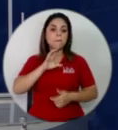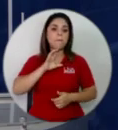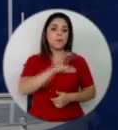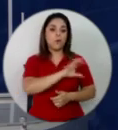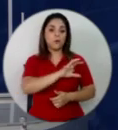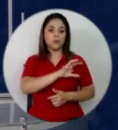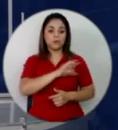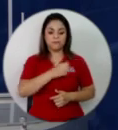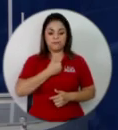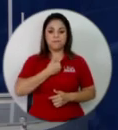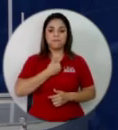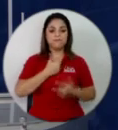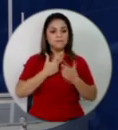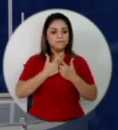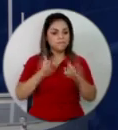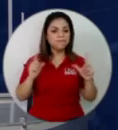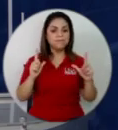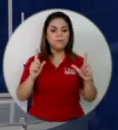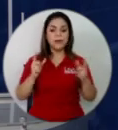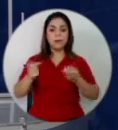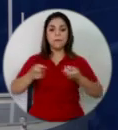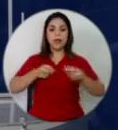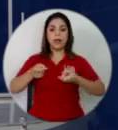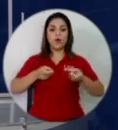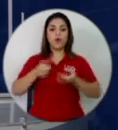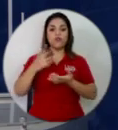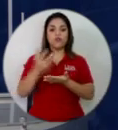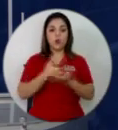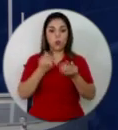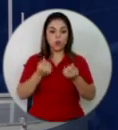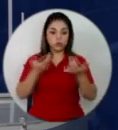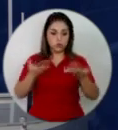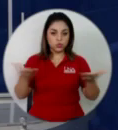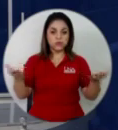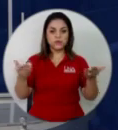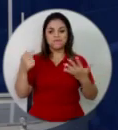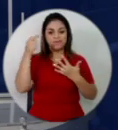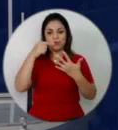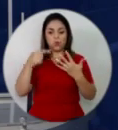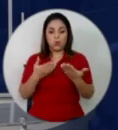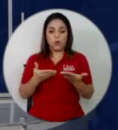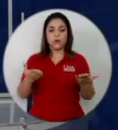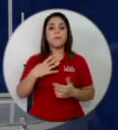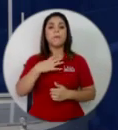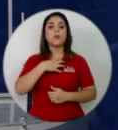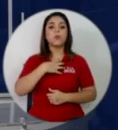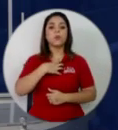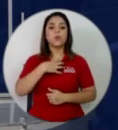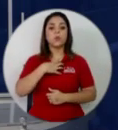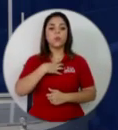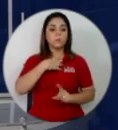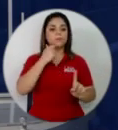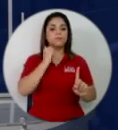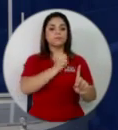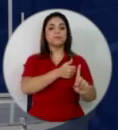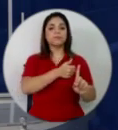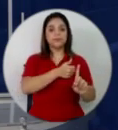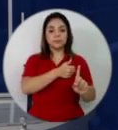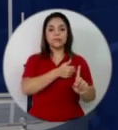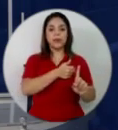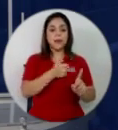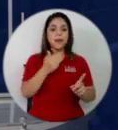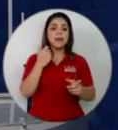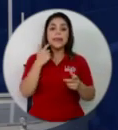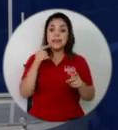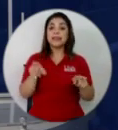recursos, en su gestión y demás, pero al mismo tiempo que se puedan dedicar recursos adicionales para llevar a